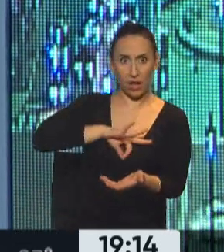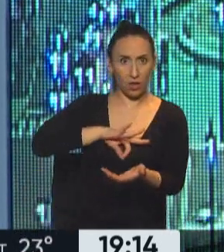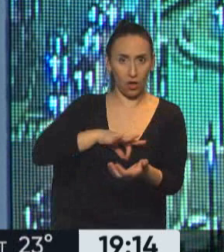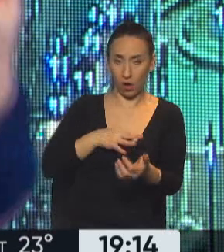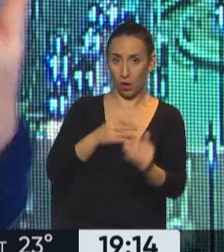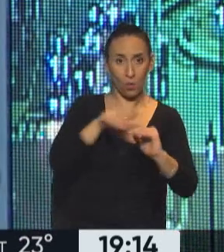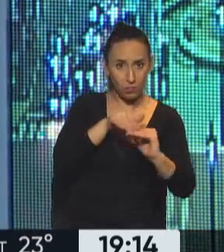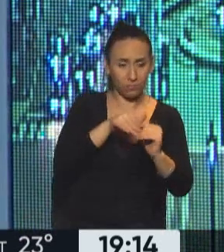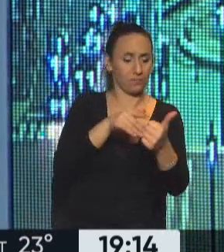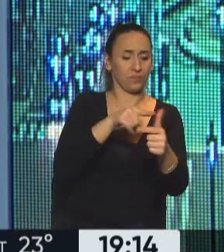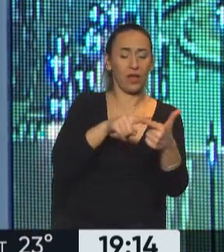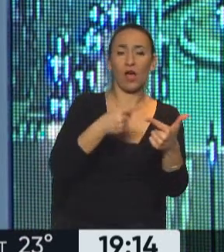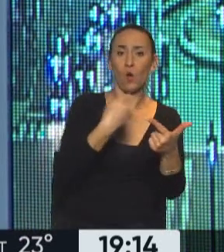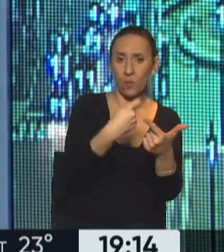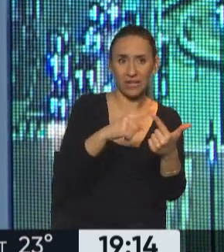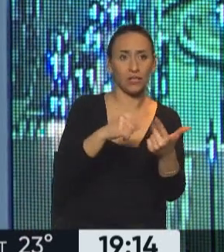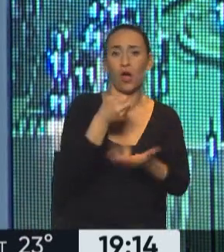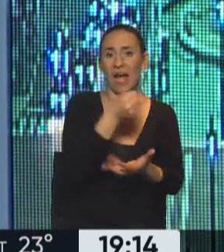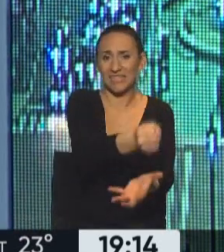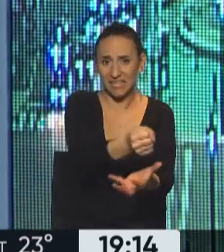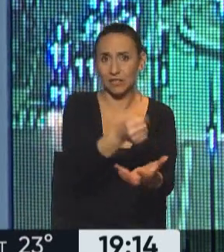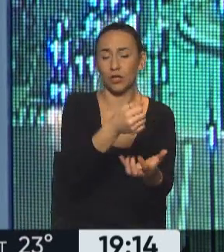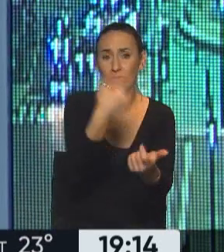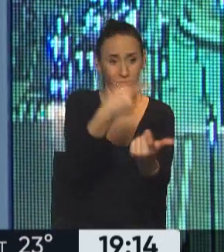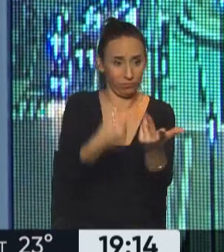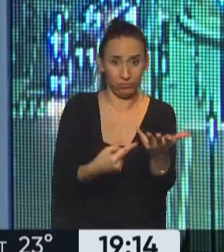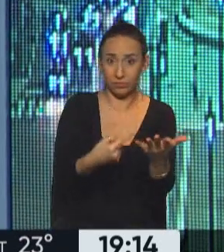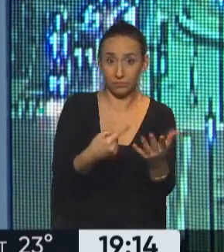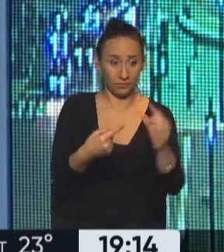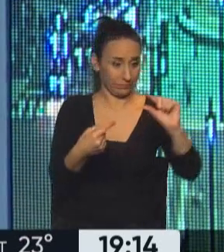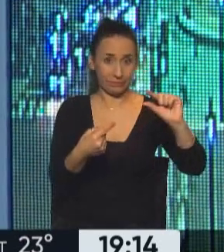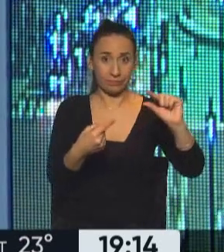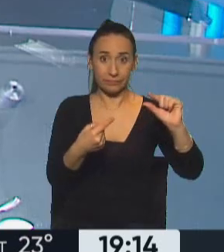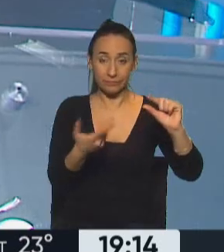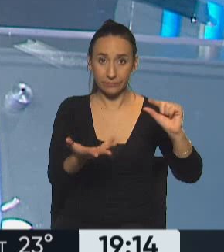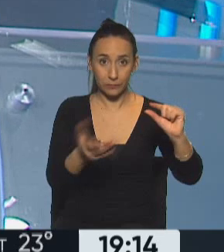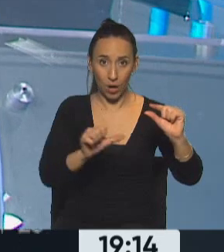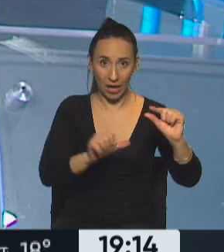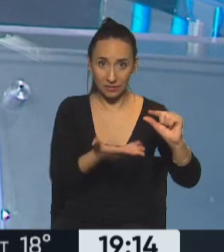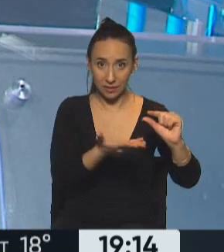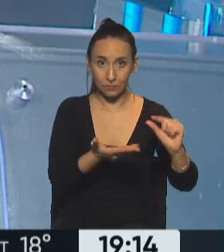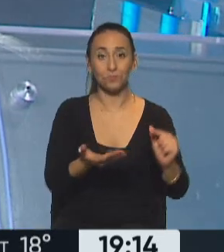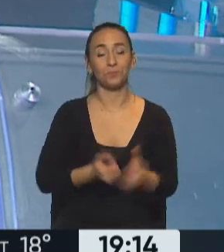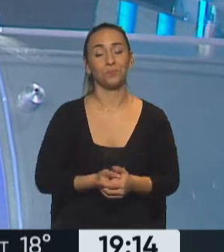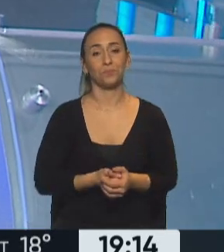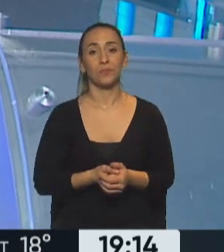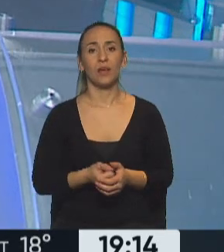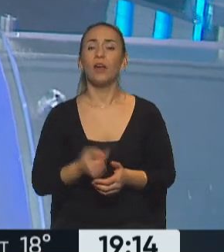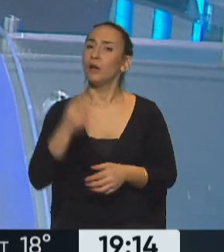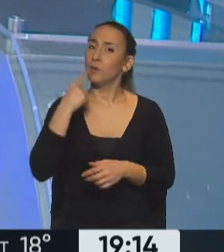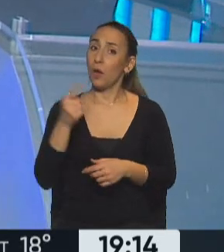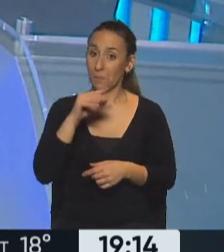y sobre las asignaciones de todo tipo, ya ocurrió. Ricardo, Massa,